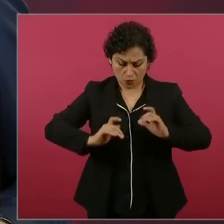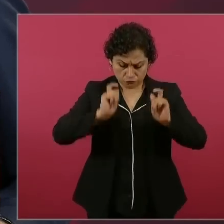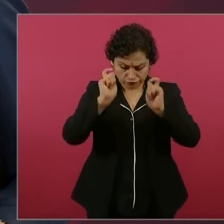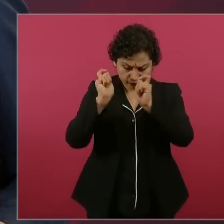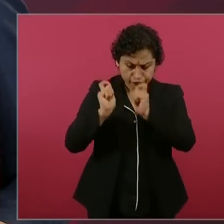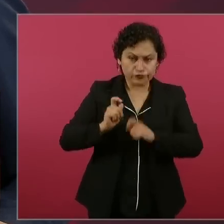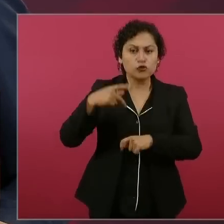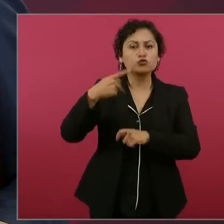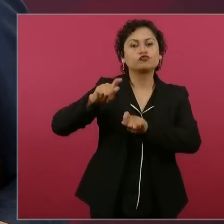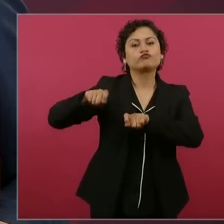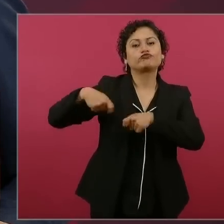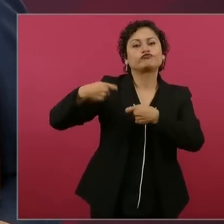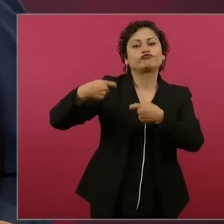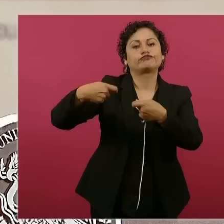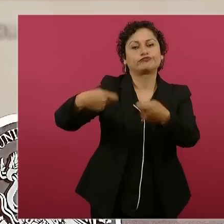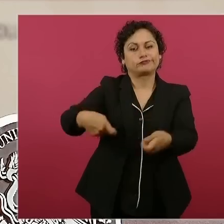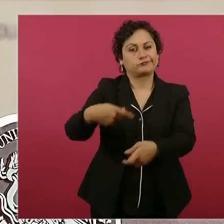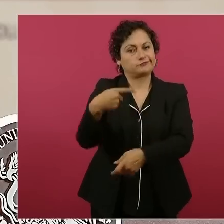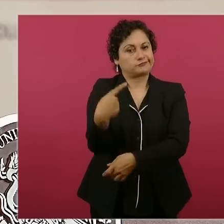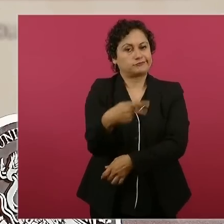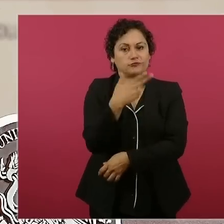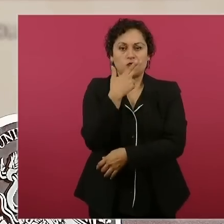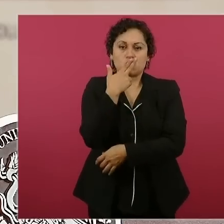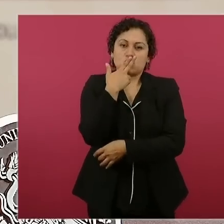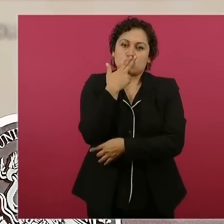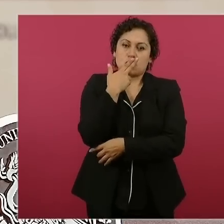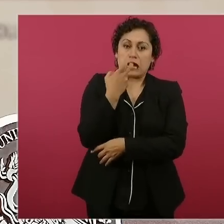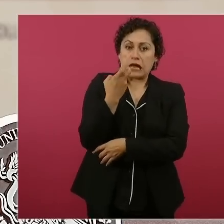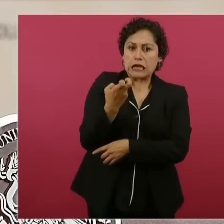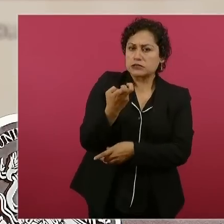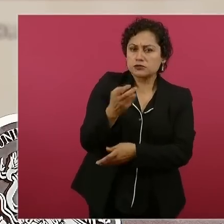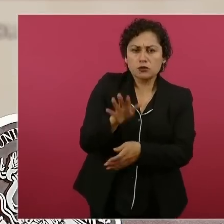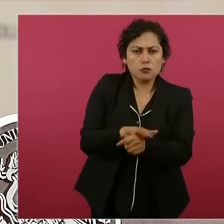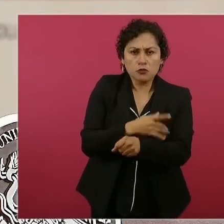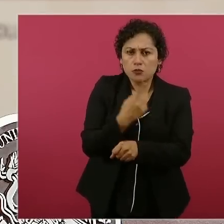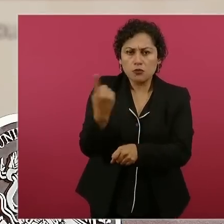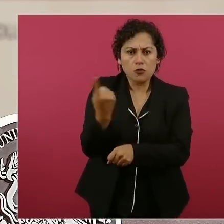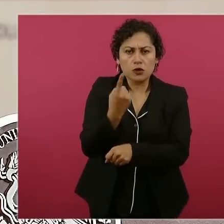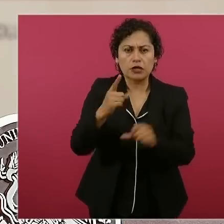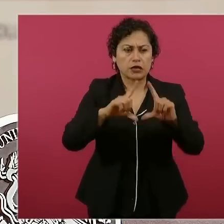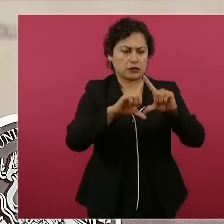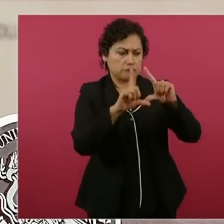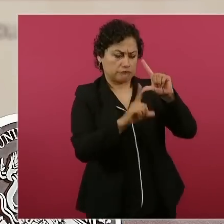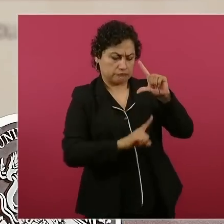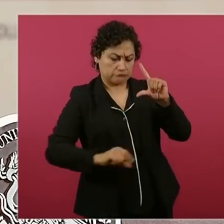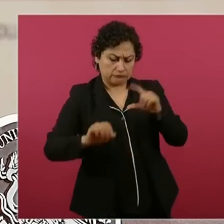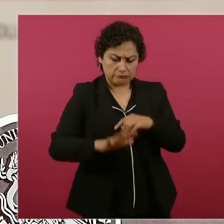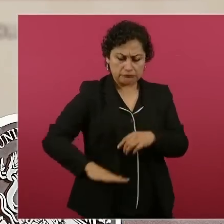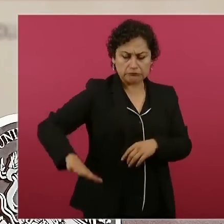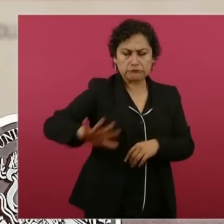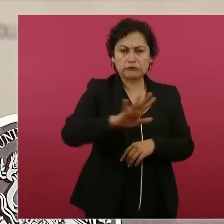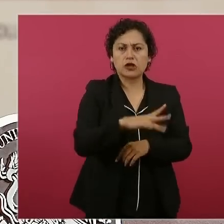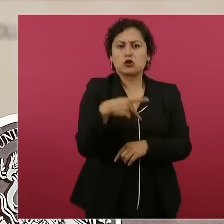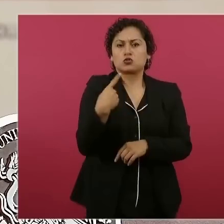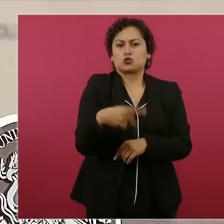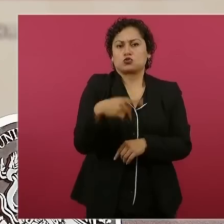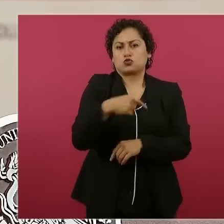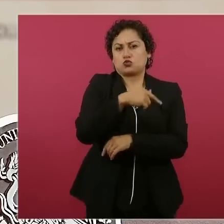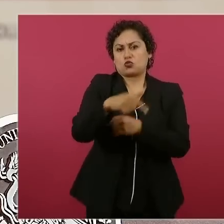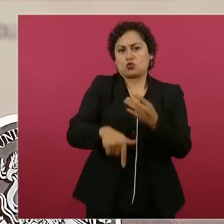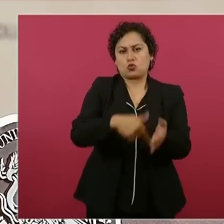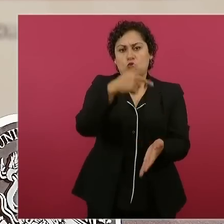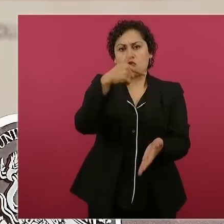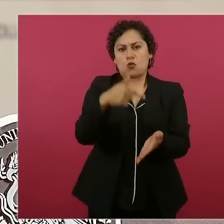y es algo que es parte de la historia cultural de esa región y de Oaxaca y